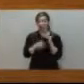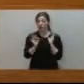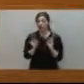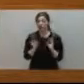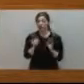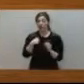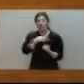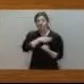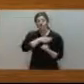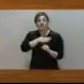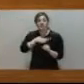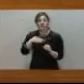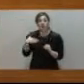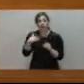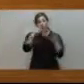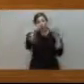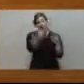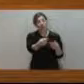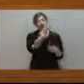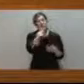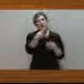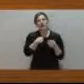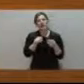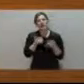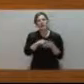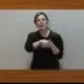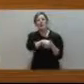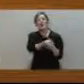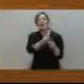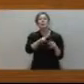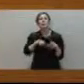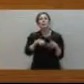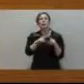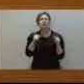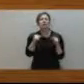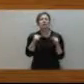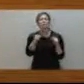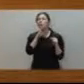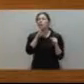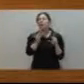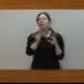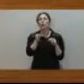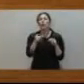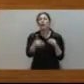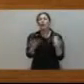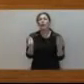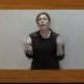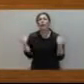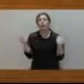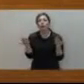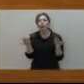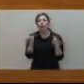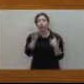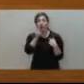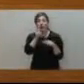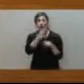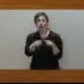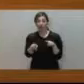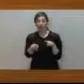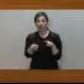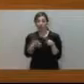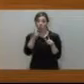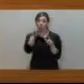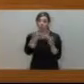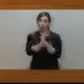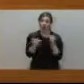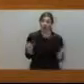Yo quisiera que me dijera cuándo se ha personado el Principado en esta causa. Y entonces verá usted la diferencia seguramente entre encubrir y